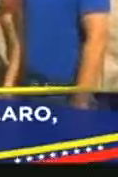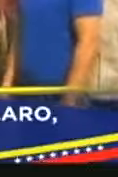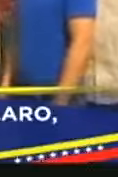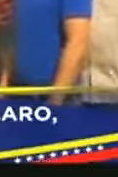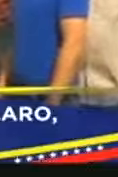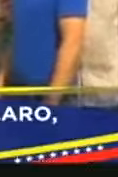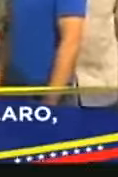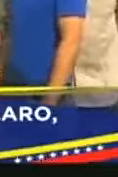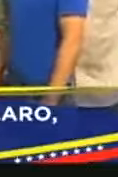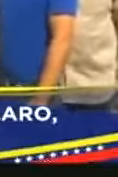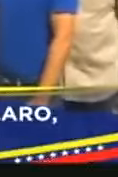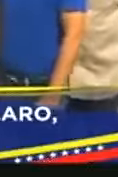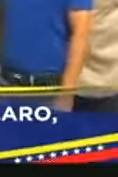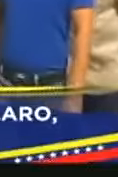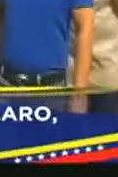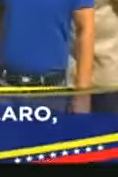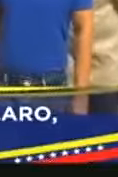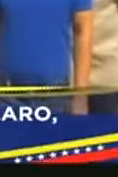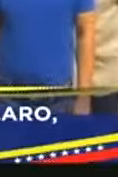Bienvenidos.